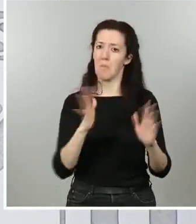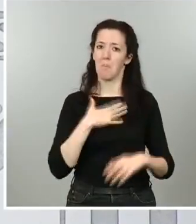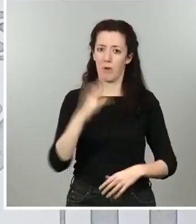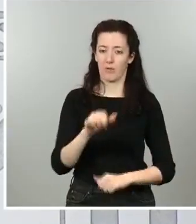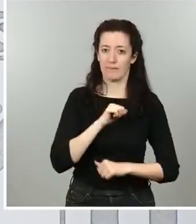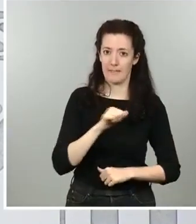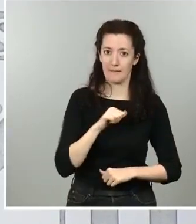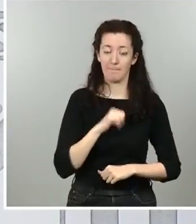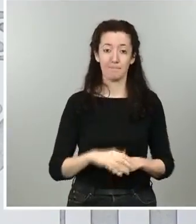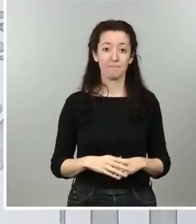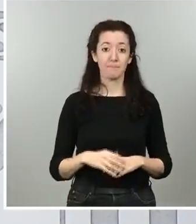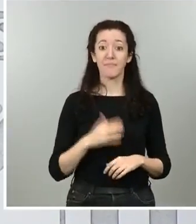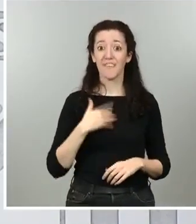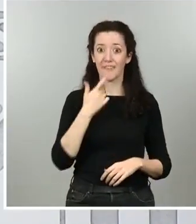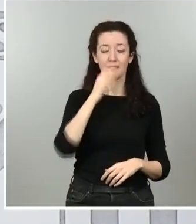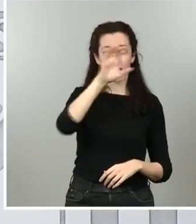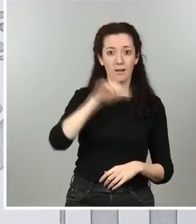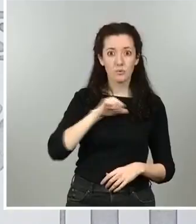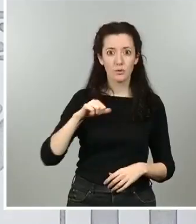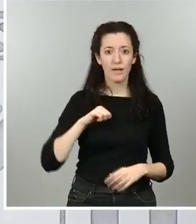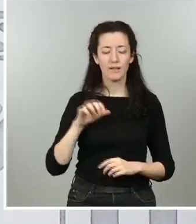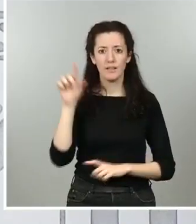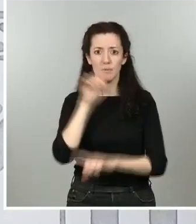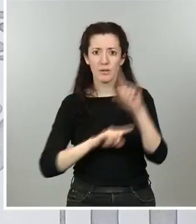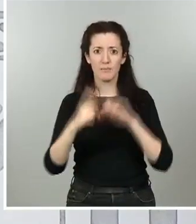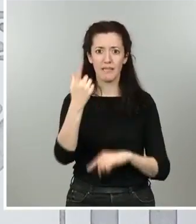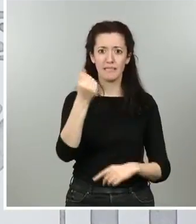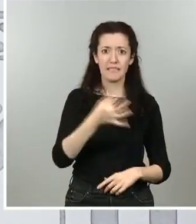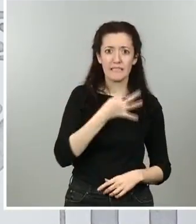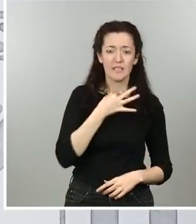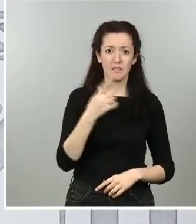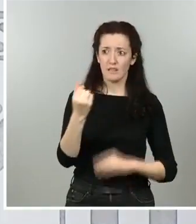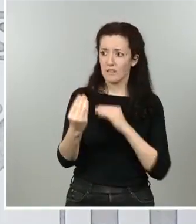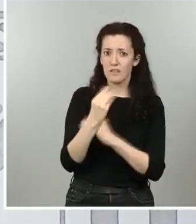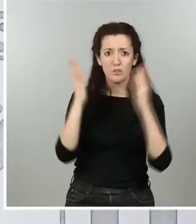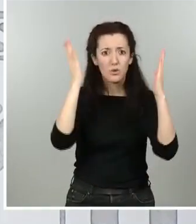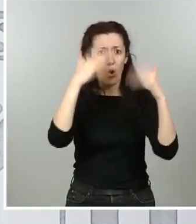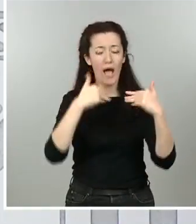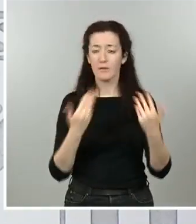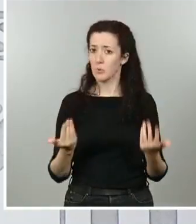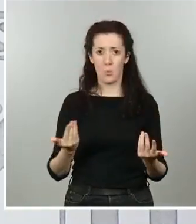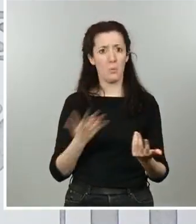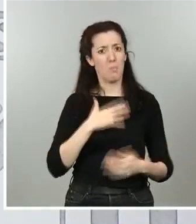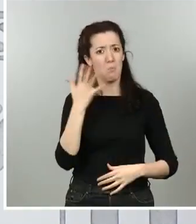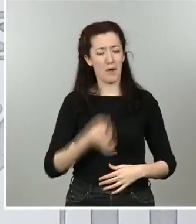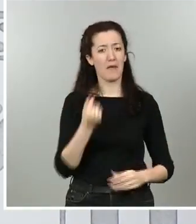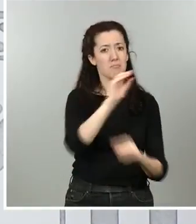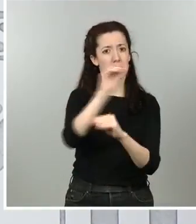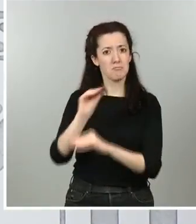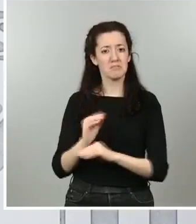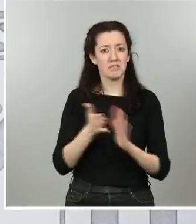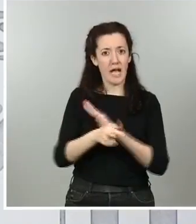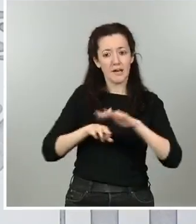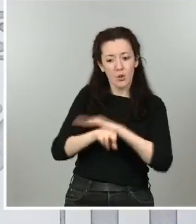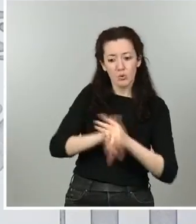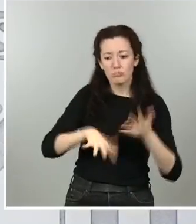problemas significativos de liquidez para combatir el virus. Y, de hecho, en las reuniones iniciales que mantuve con los consejeros, trasladamos